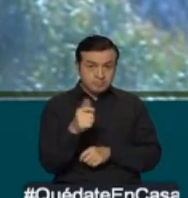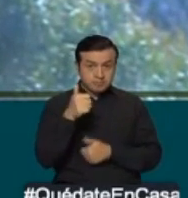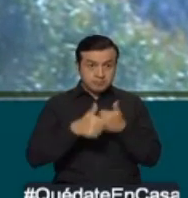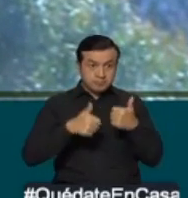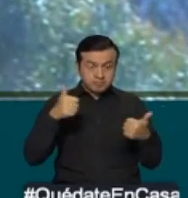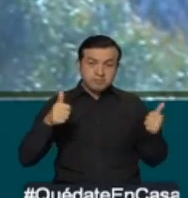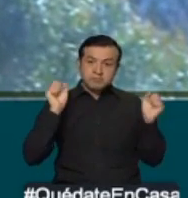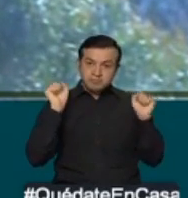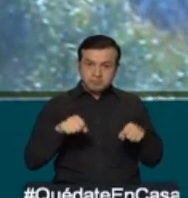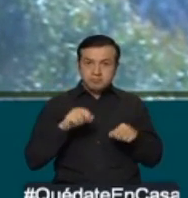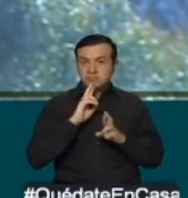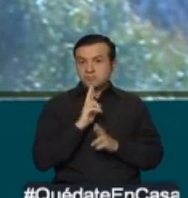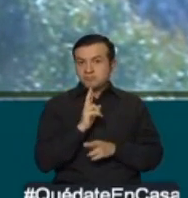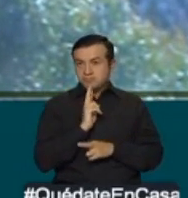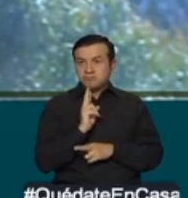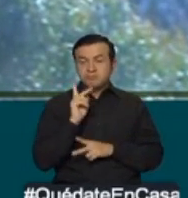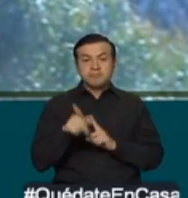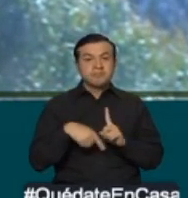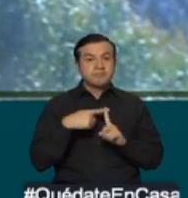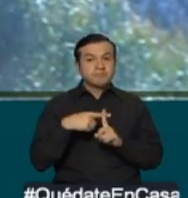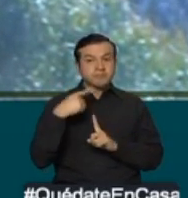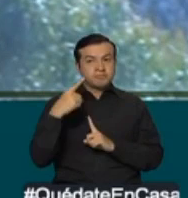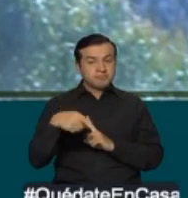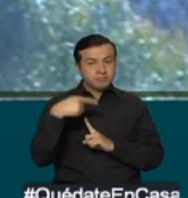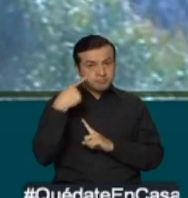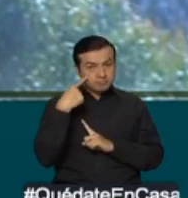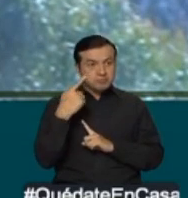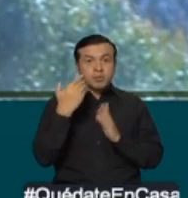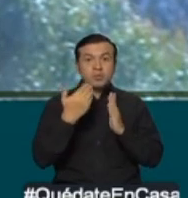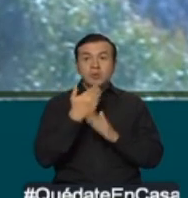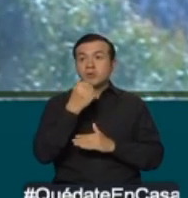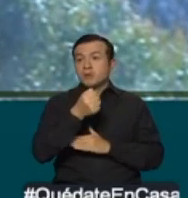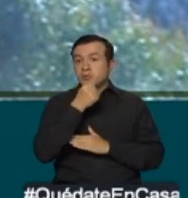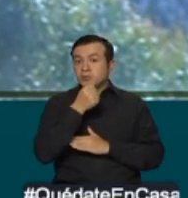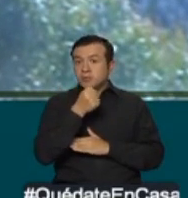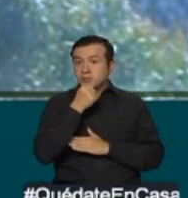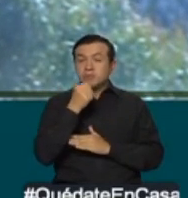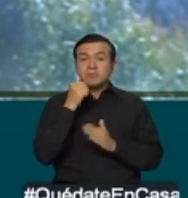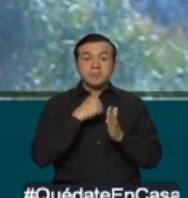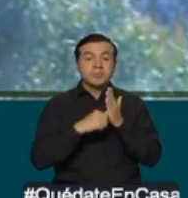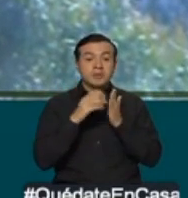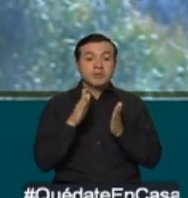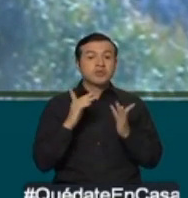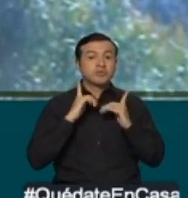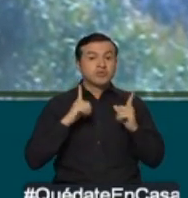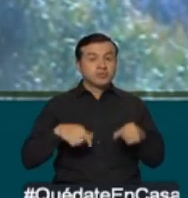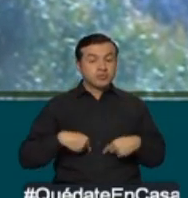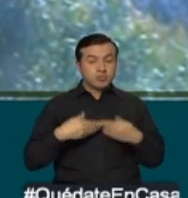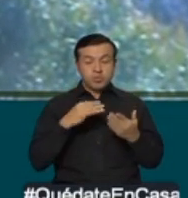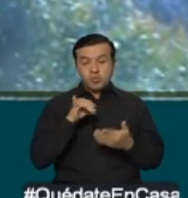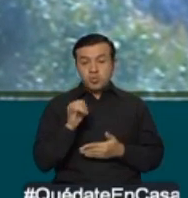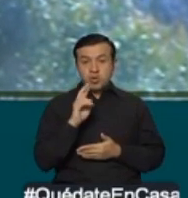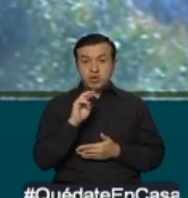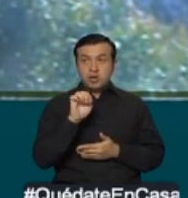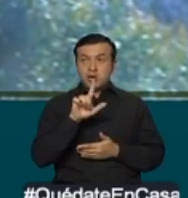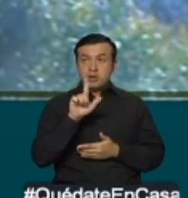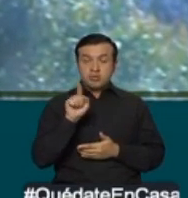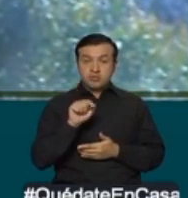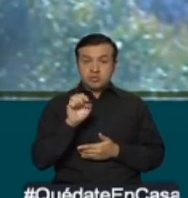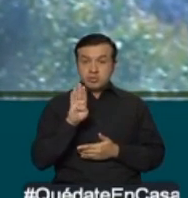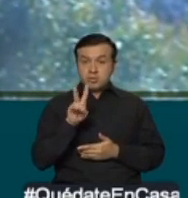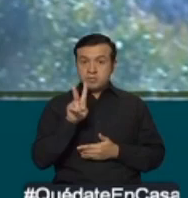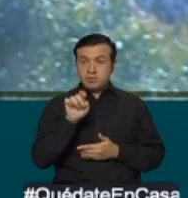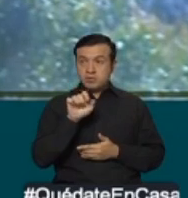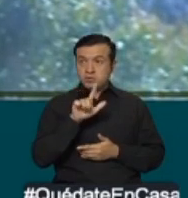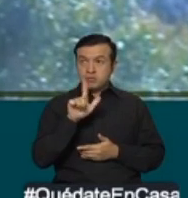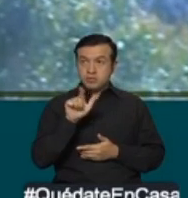autoridades puedan responder más adelante regresaremos con nuevas entrevistas con el ministro de salud juan carlos ceballos quien también nos